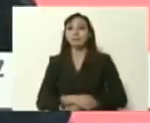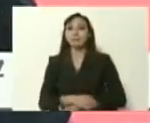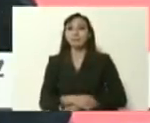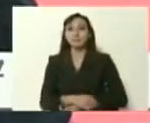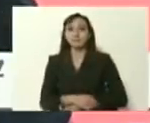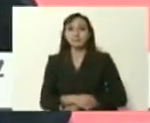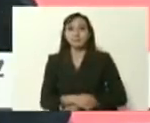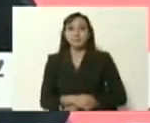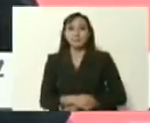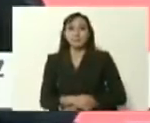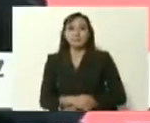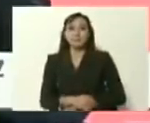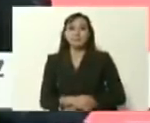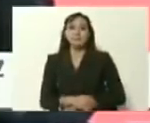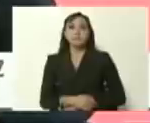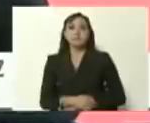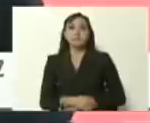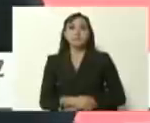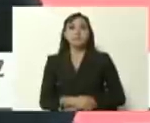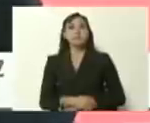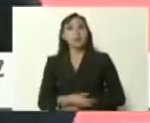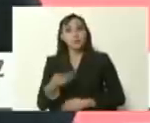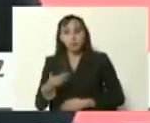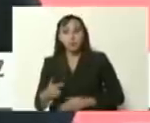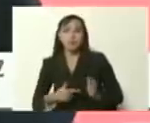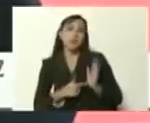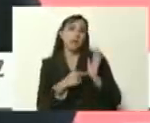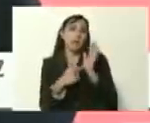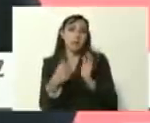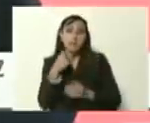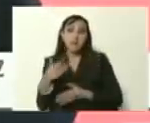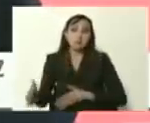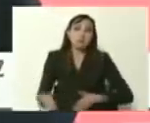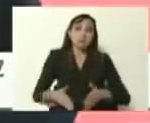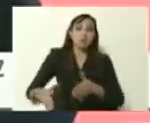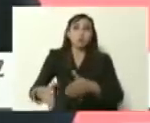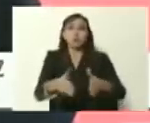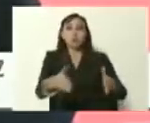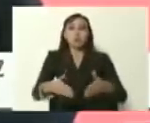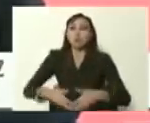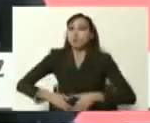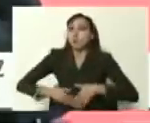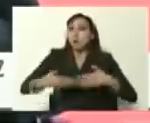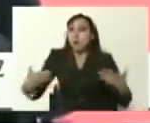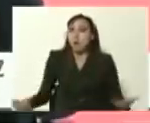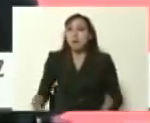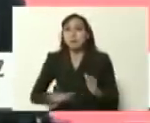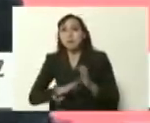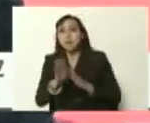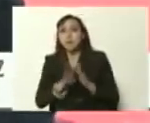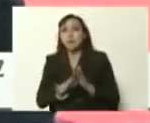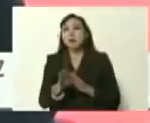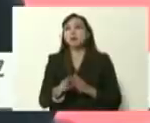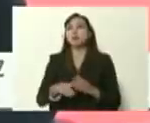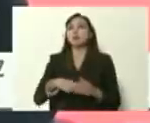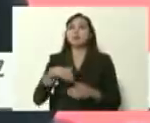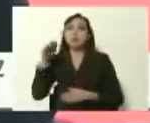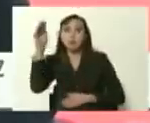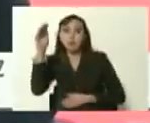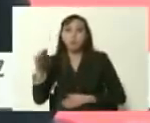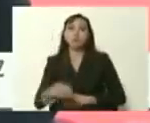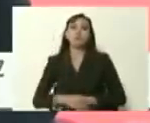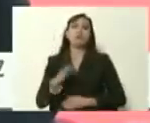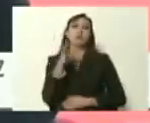que determinen cuál es el rumbo, el desarrollo, el devenir de la